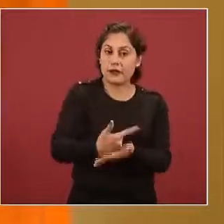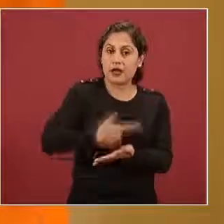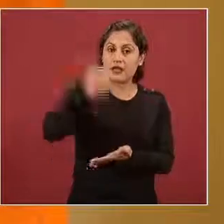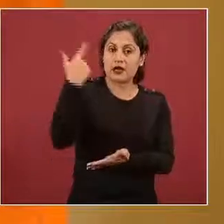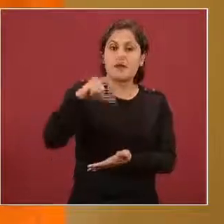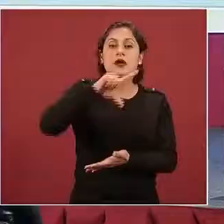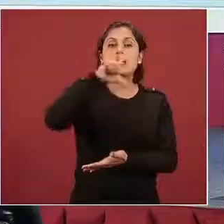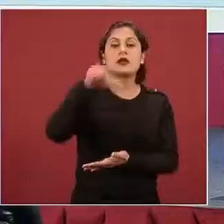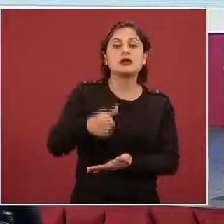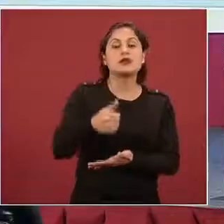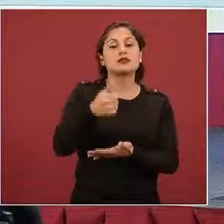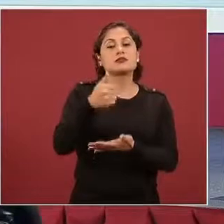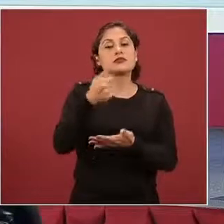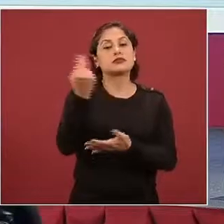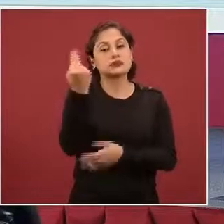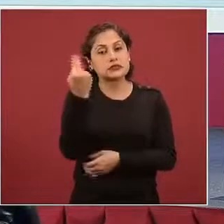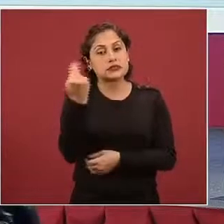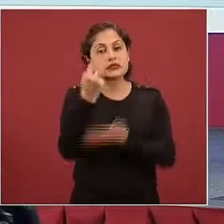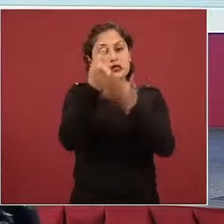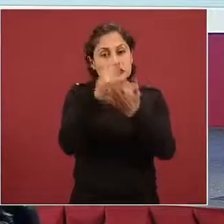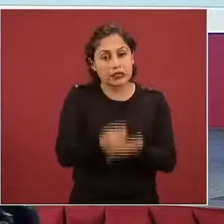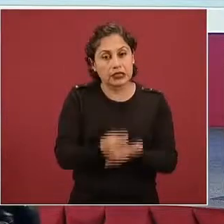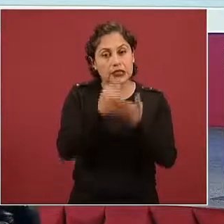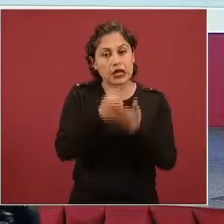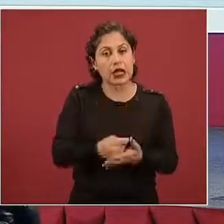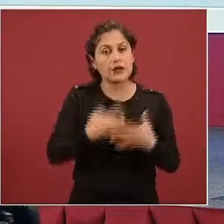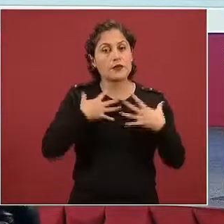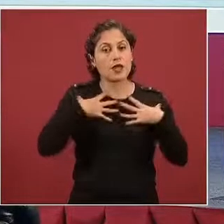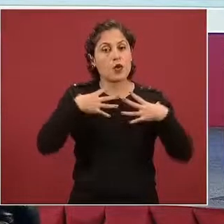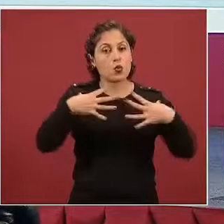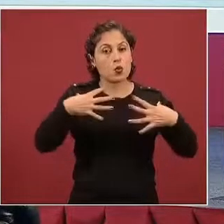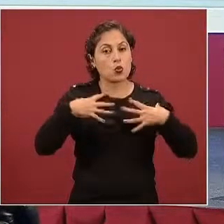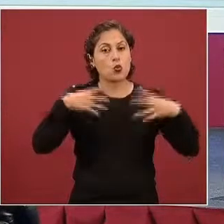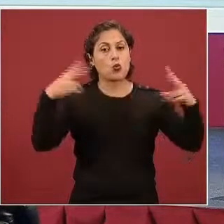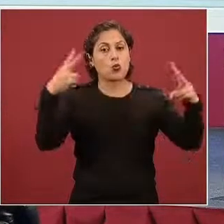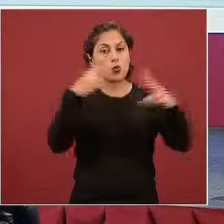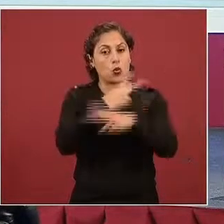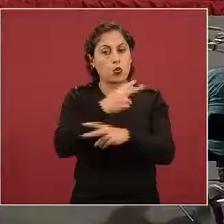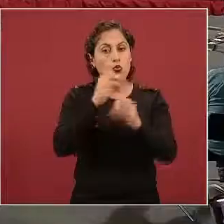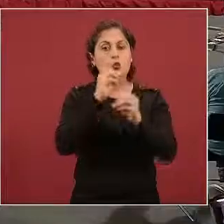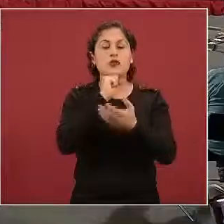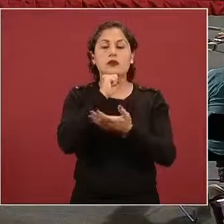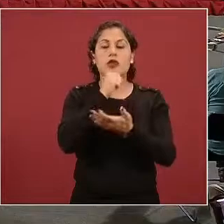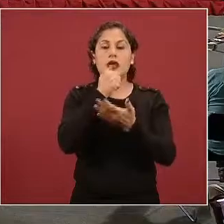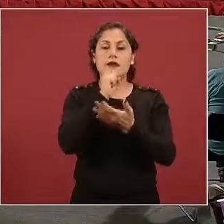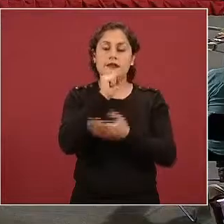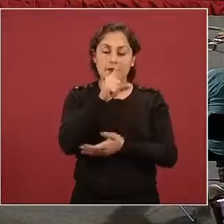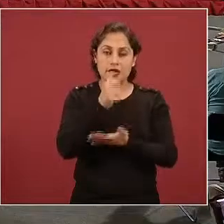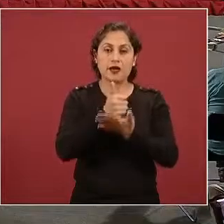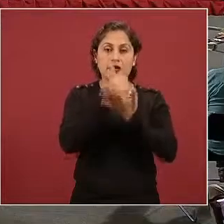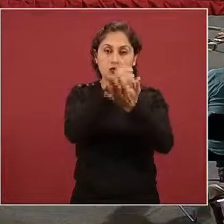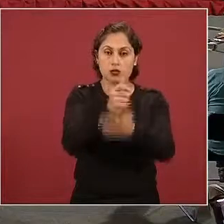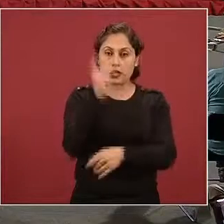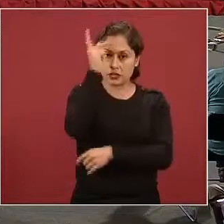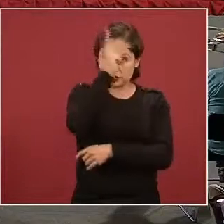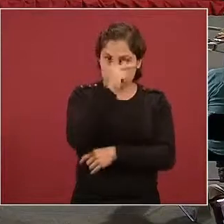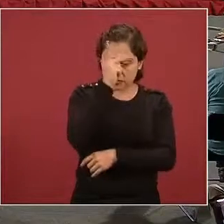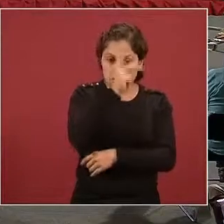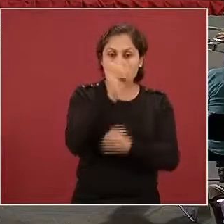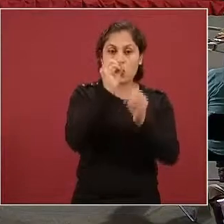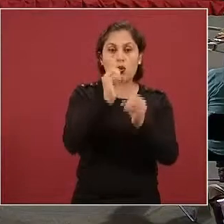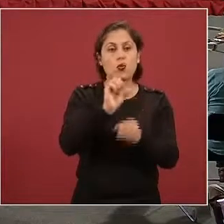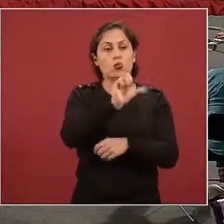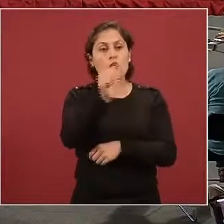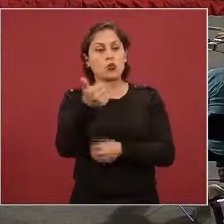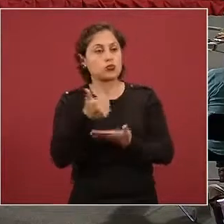pulmonar, en general, orgánica, psicoemocional y de otro tipo, social también. Pero la gran